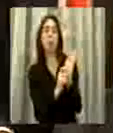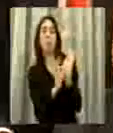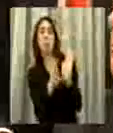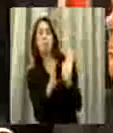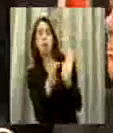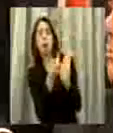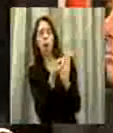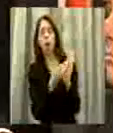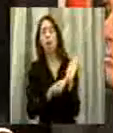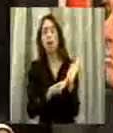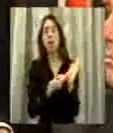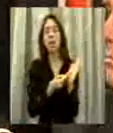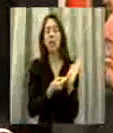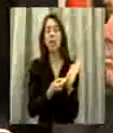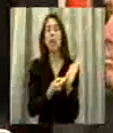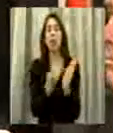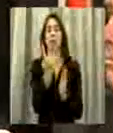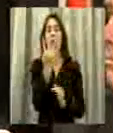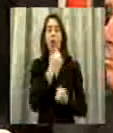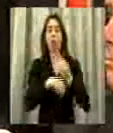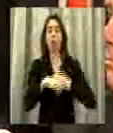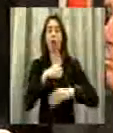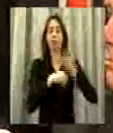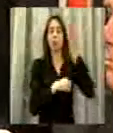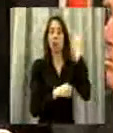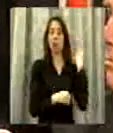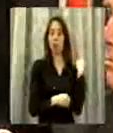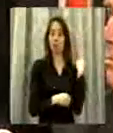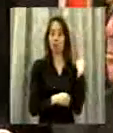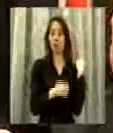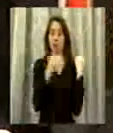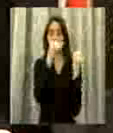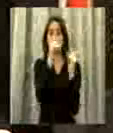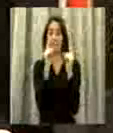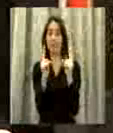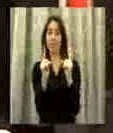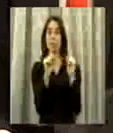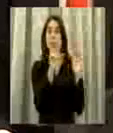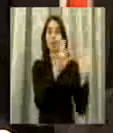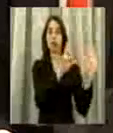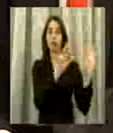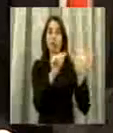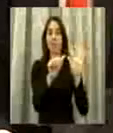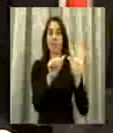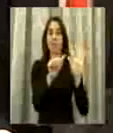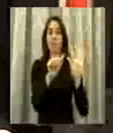de los 4 años anteriores, el periodo